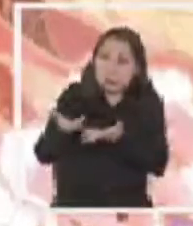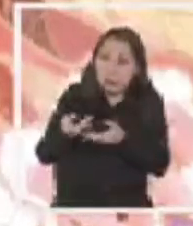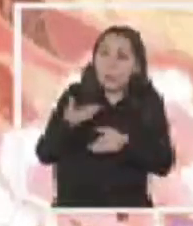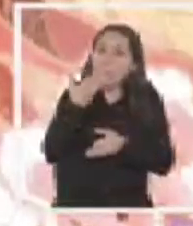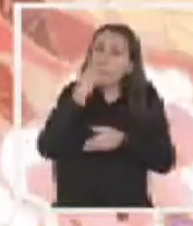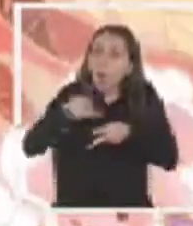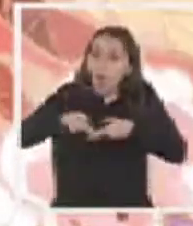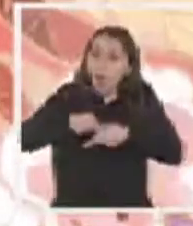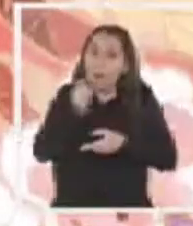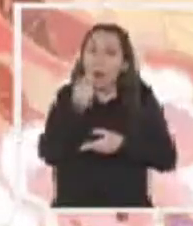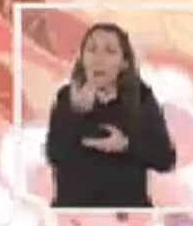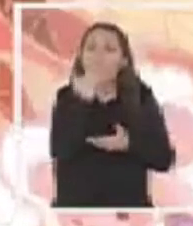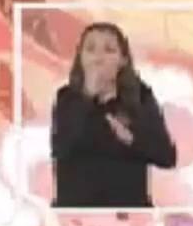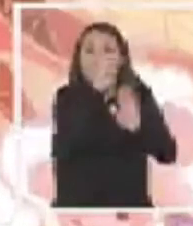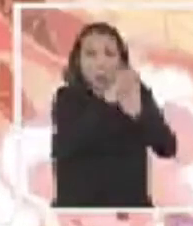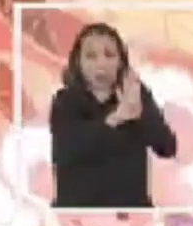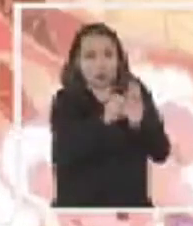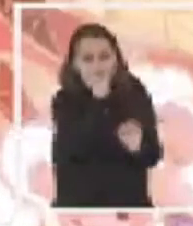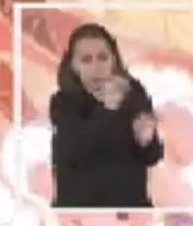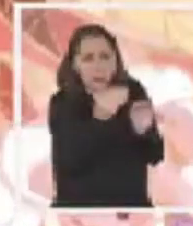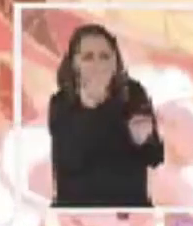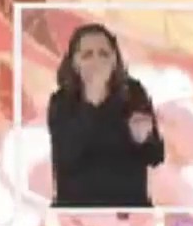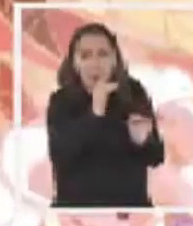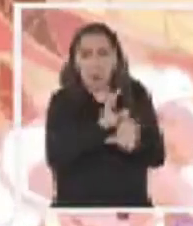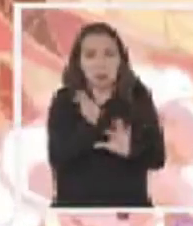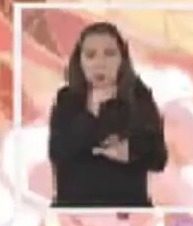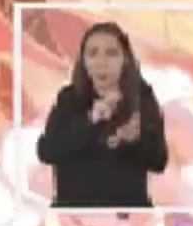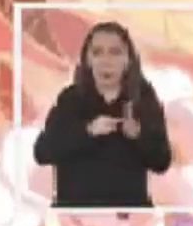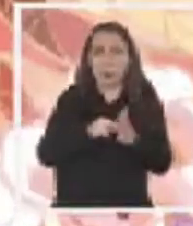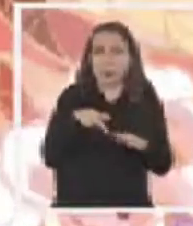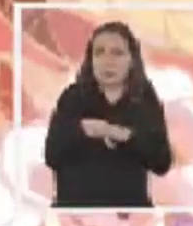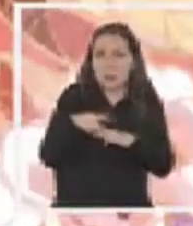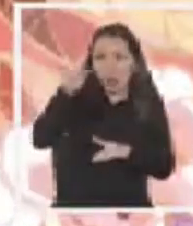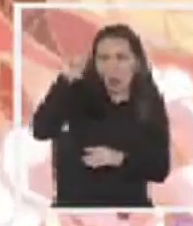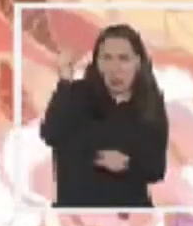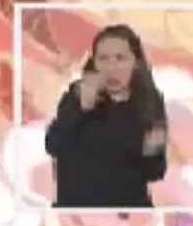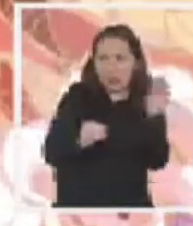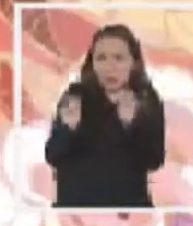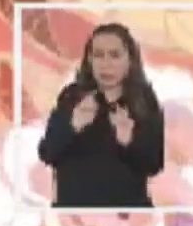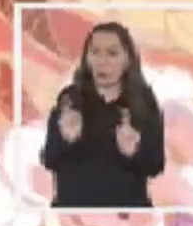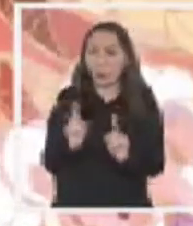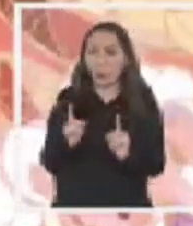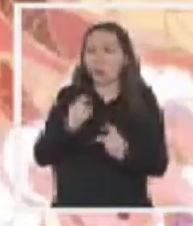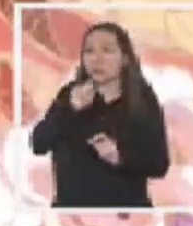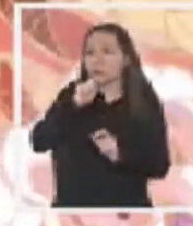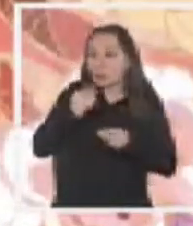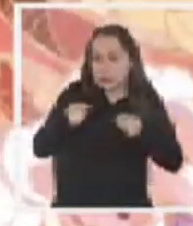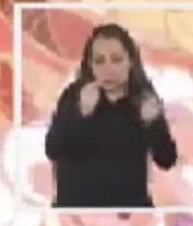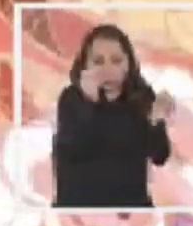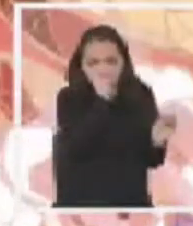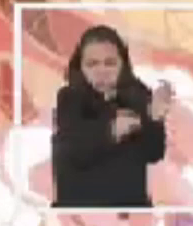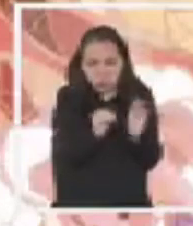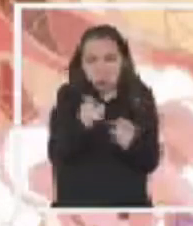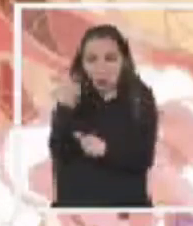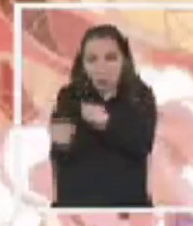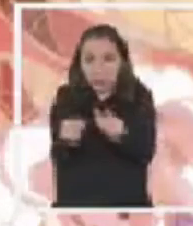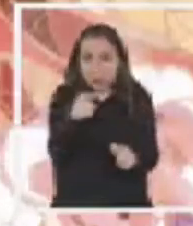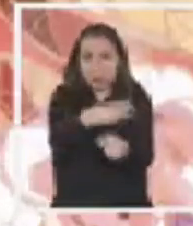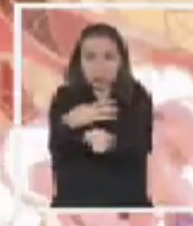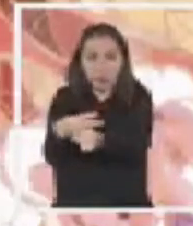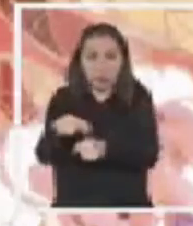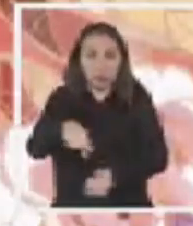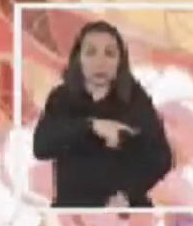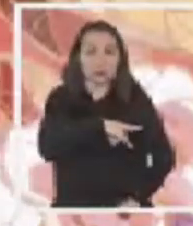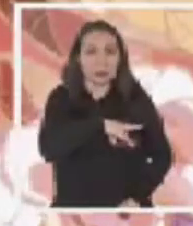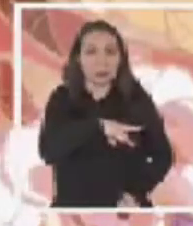mejoremos el proyecto que presentamos no tenemos ningún problema acá No hay trancas ideológicas de lo que se trata es que ustedes las personas mayores